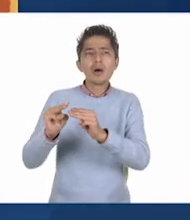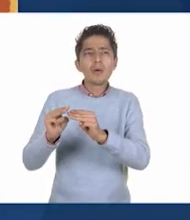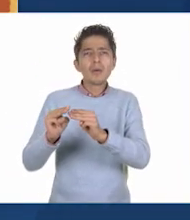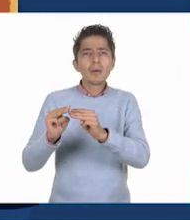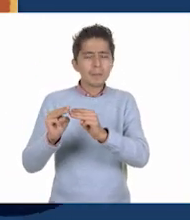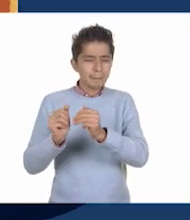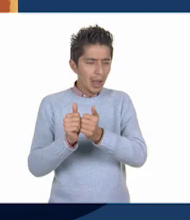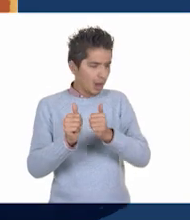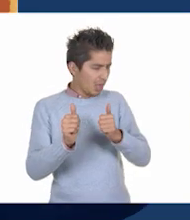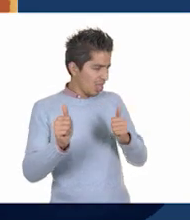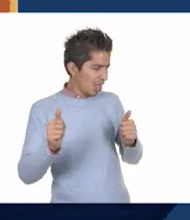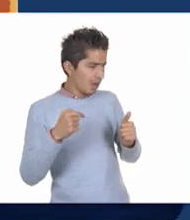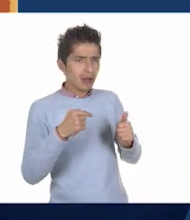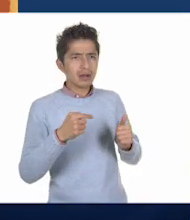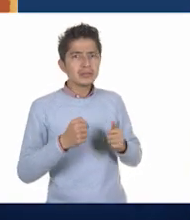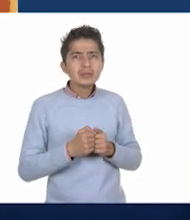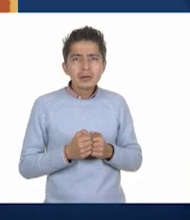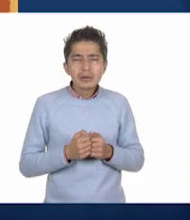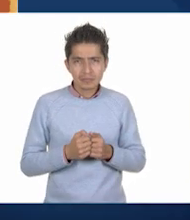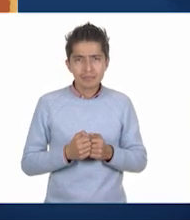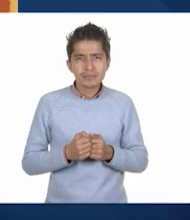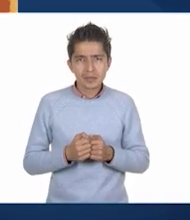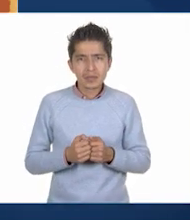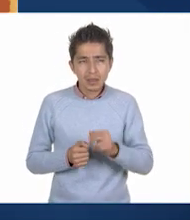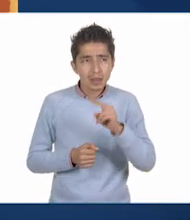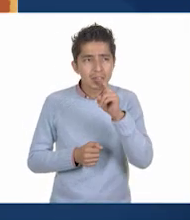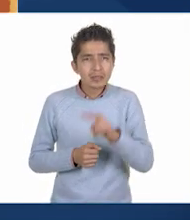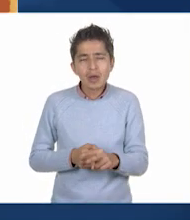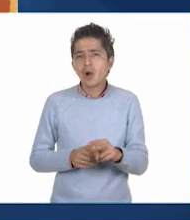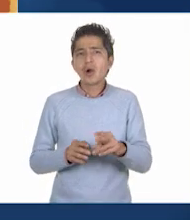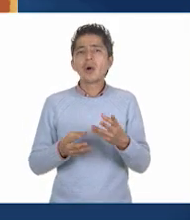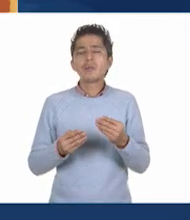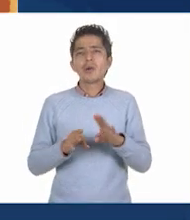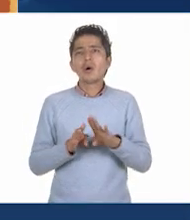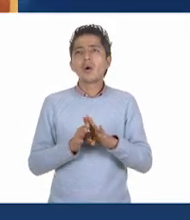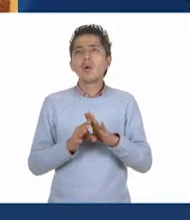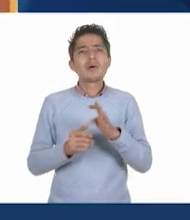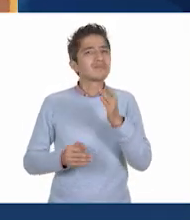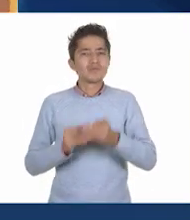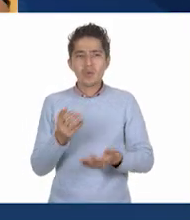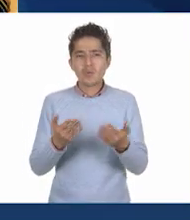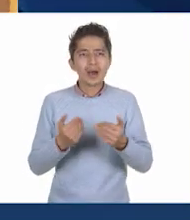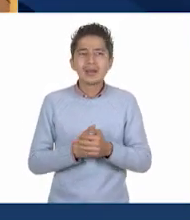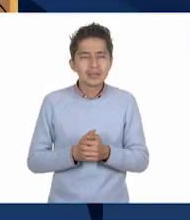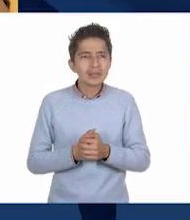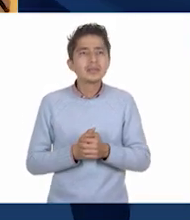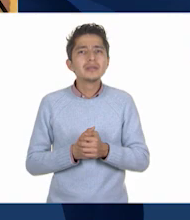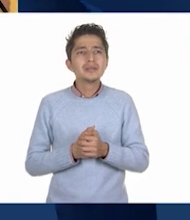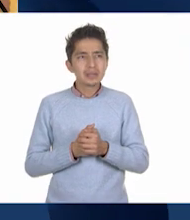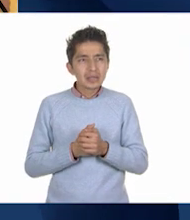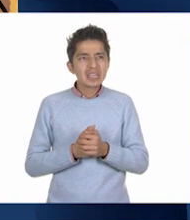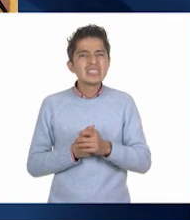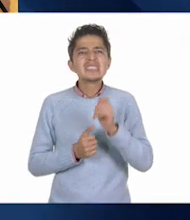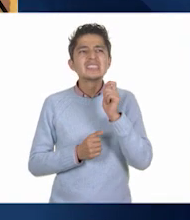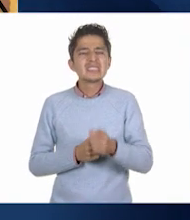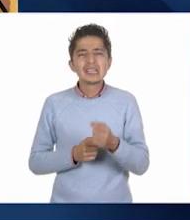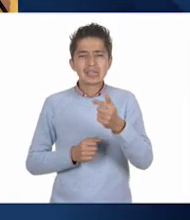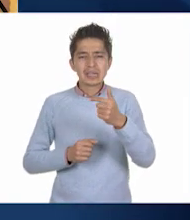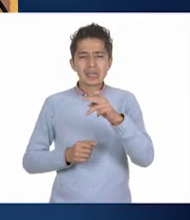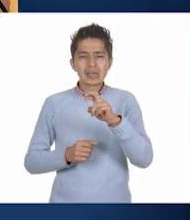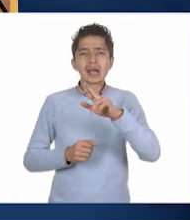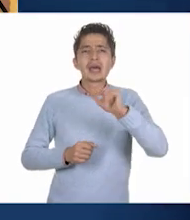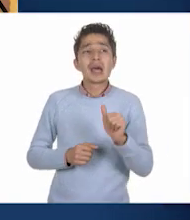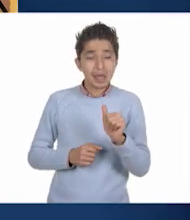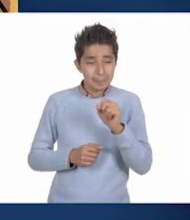atrás, pero mucho de la llanada interminable. Y Cástulo Herrera, que marcha